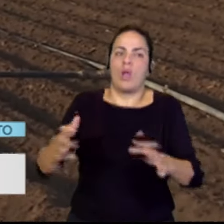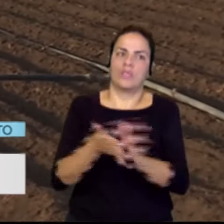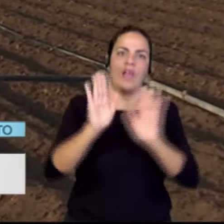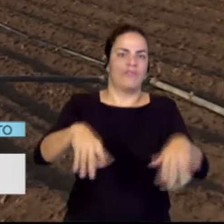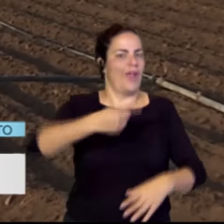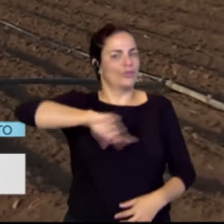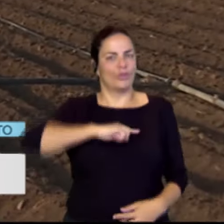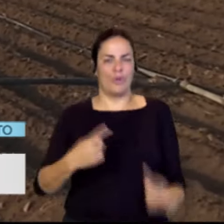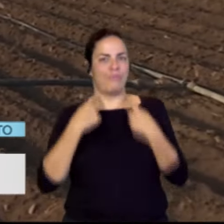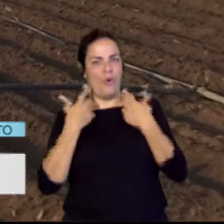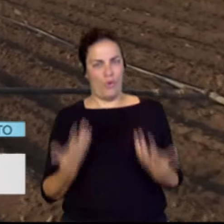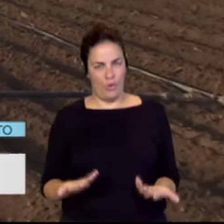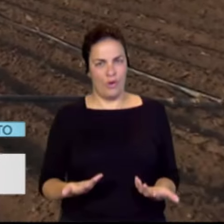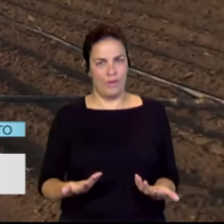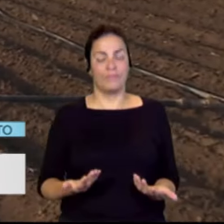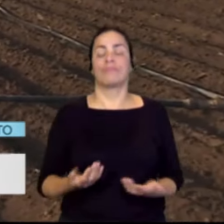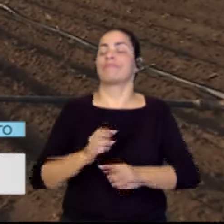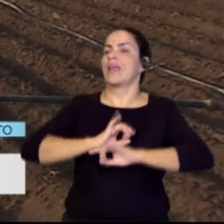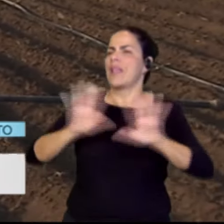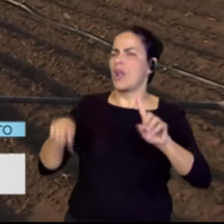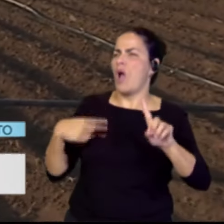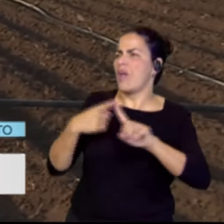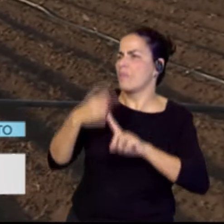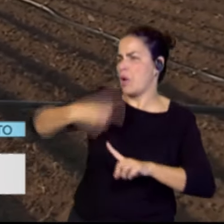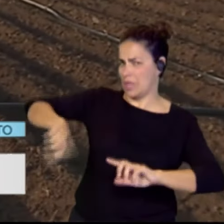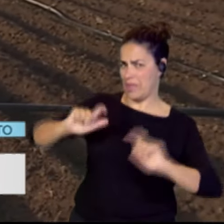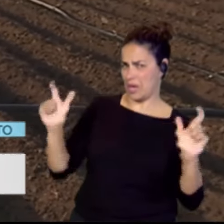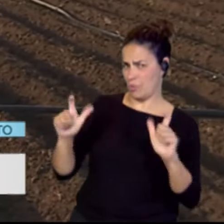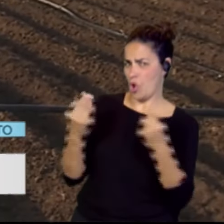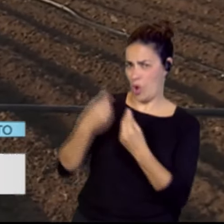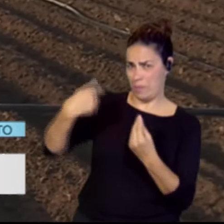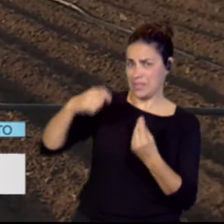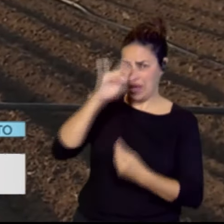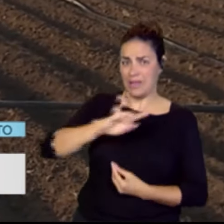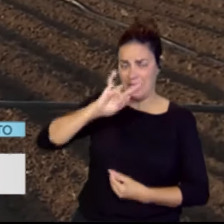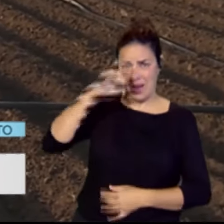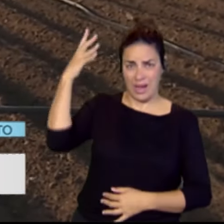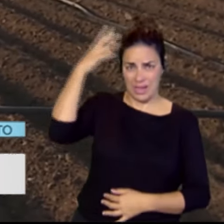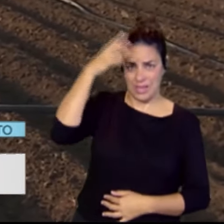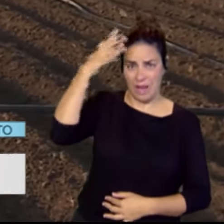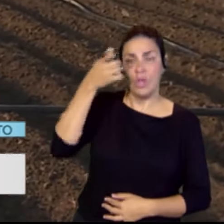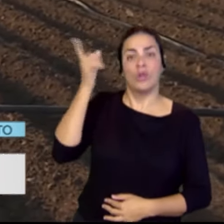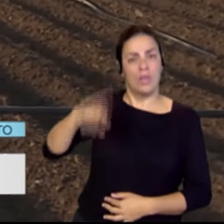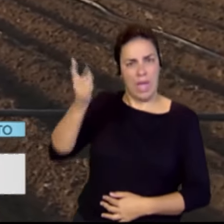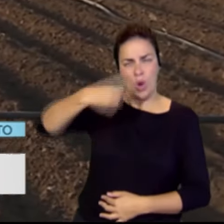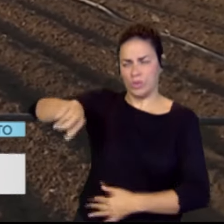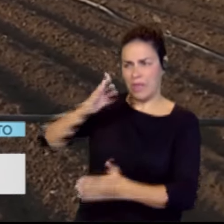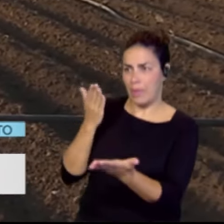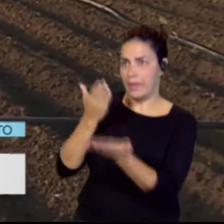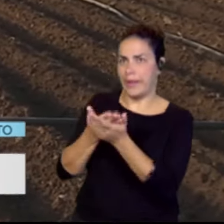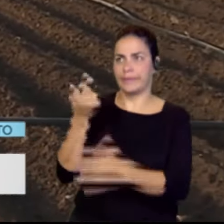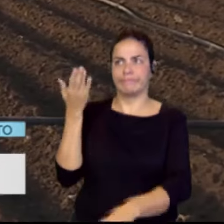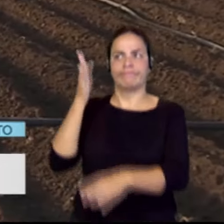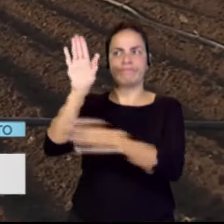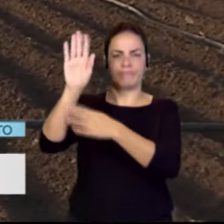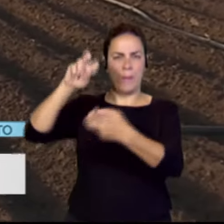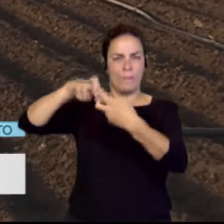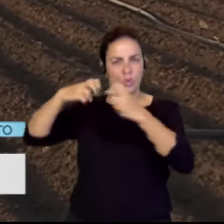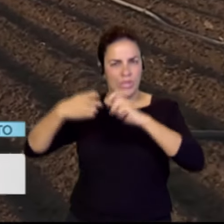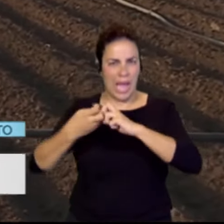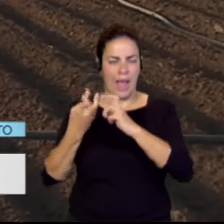además en esa reunión que mantuvieron con el presidente de Canarias con Fernando clavijo también pues le pidieron no que llevara a Bruselas para la